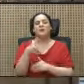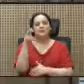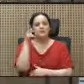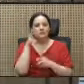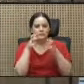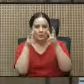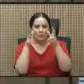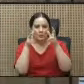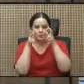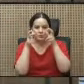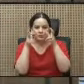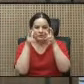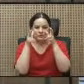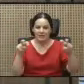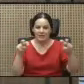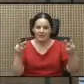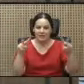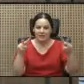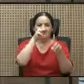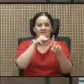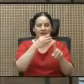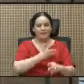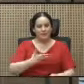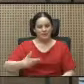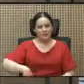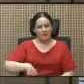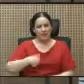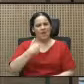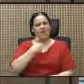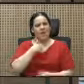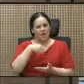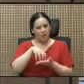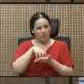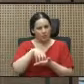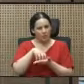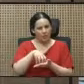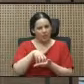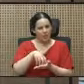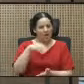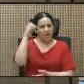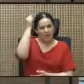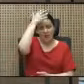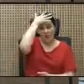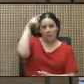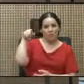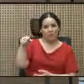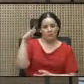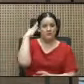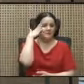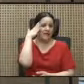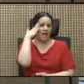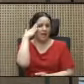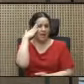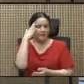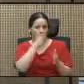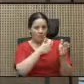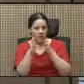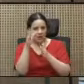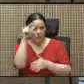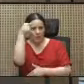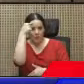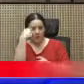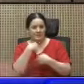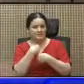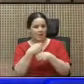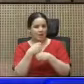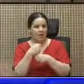señor presidente, me queda una duda. ¿Será que don Carlos Alvarado sabe que los planes de gobierno se ejecutan cuando